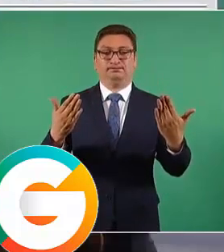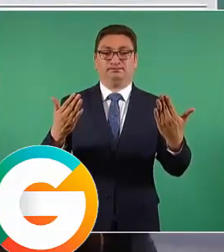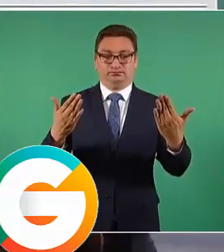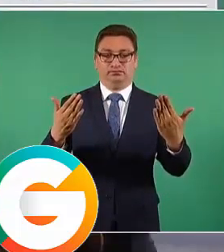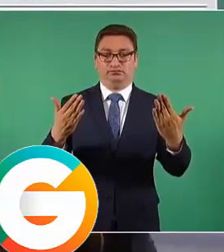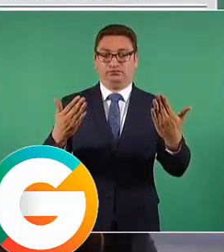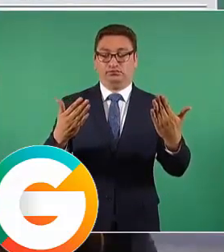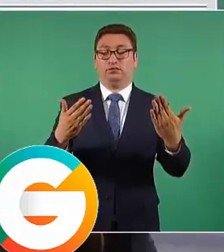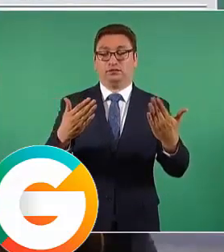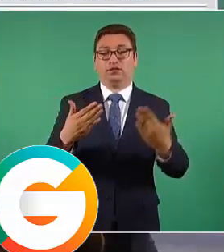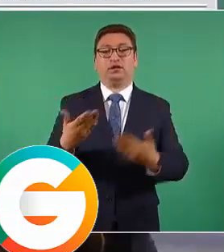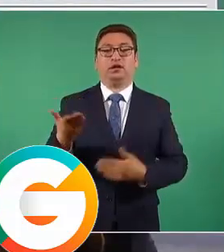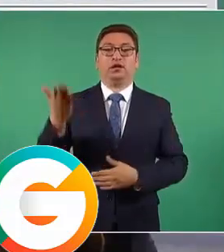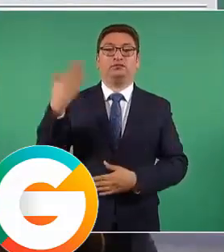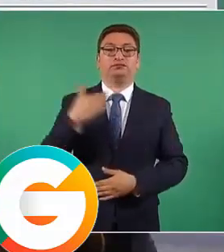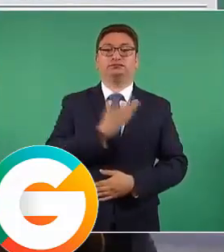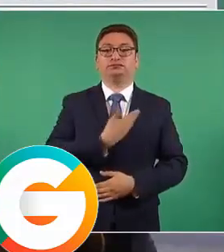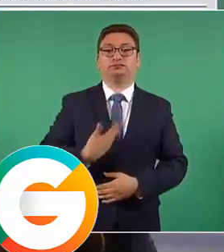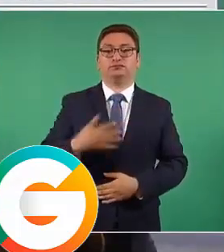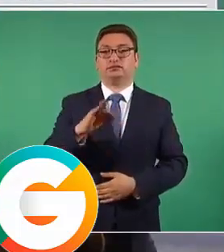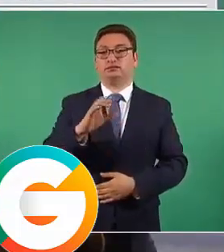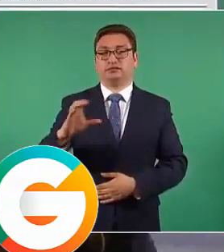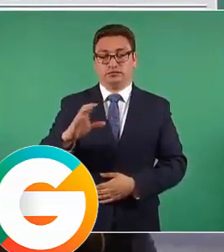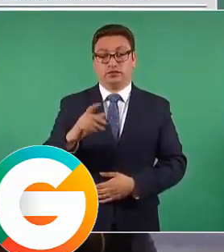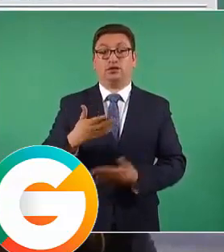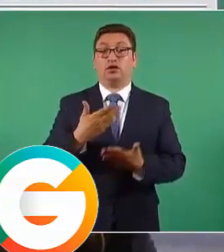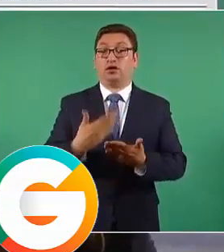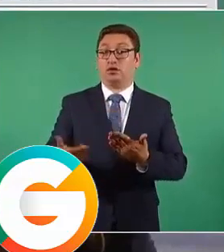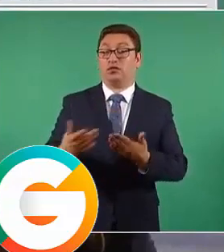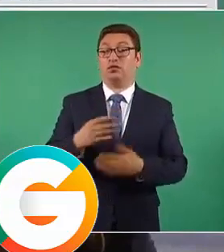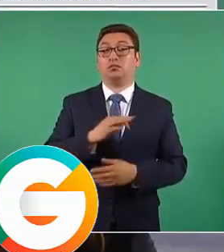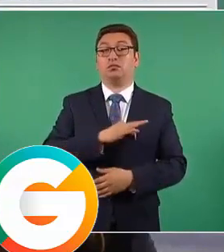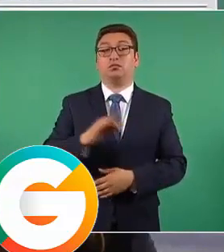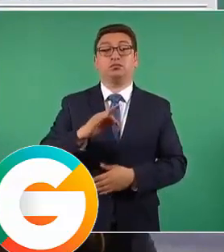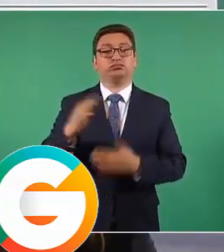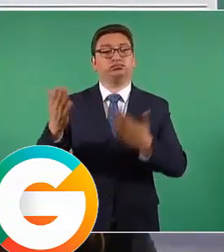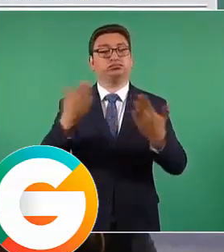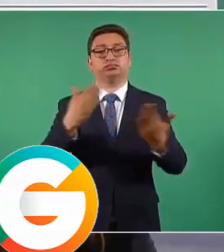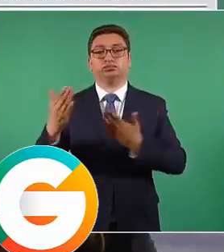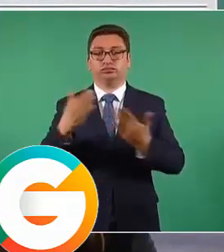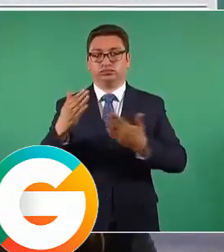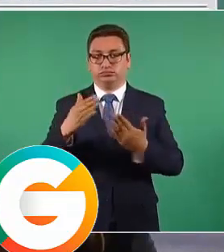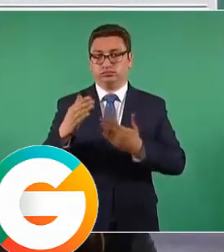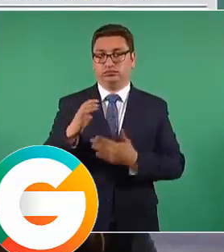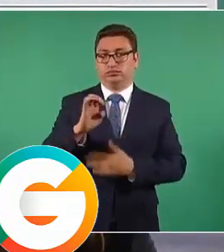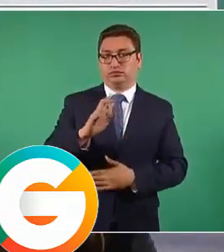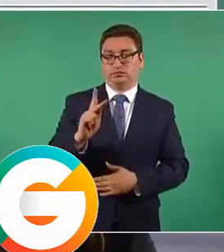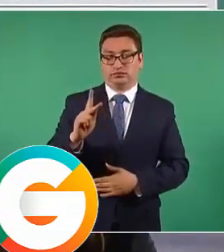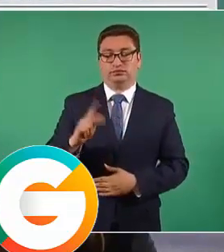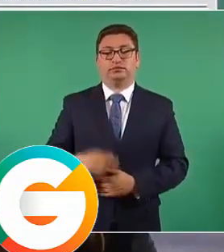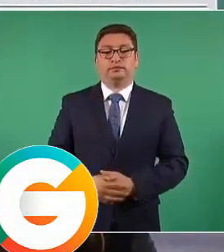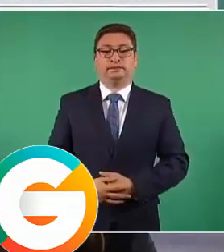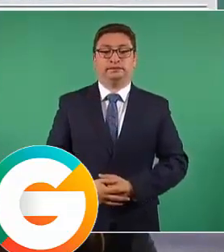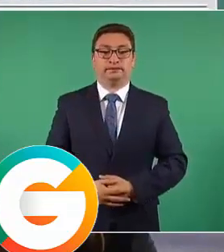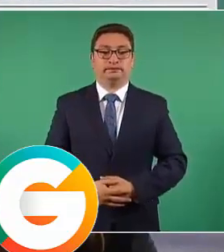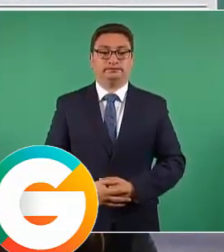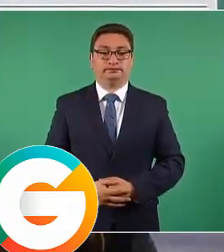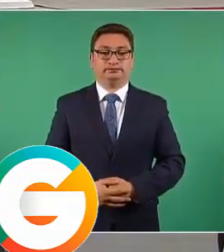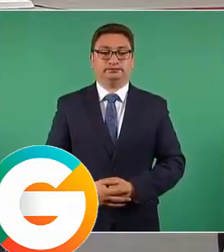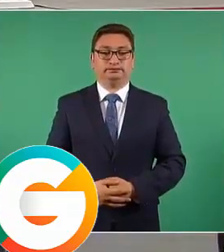con Calderón, pero vamos a compararnos con Peña Nieto